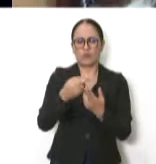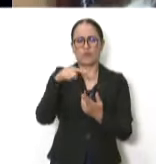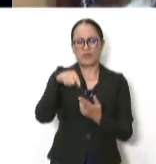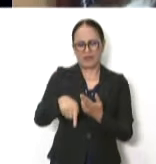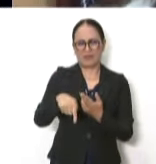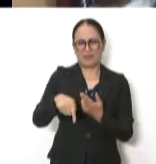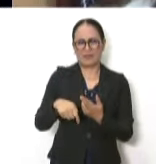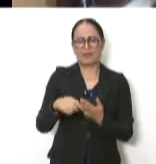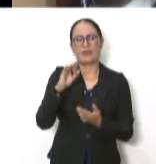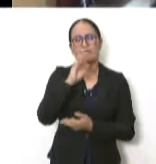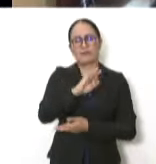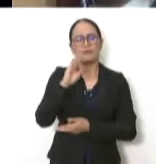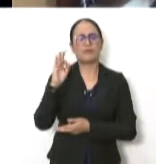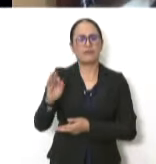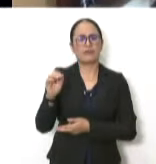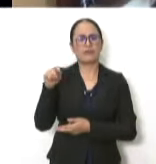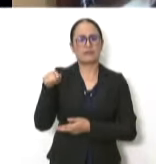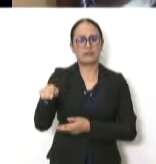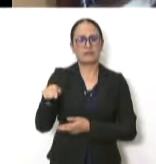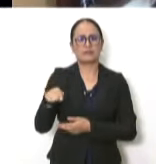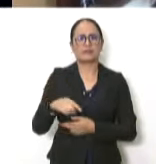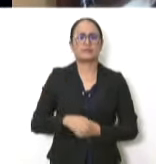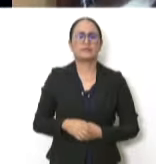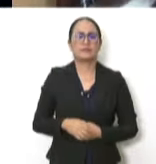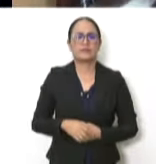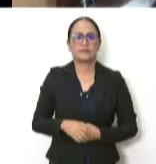Instituto Nacional de Transparencia, Acceso a la